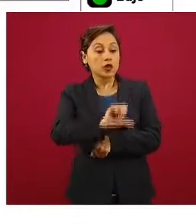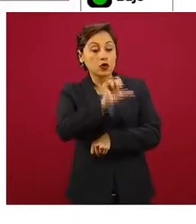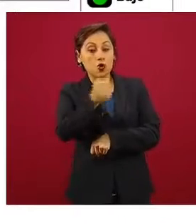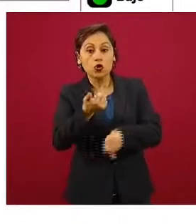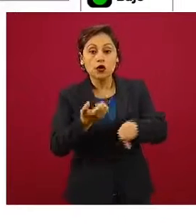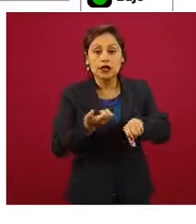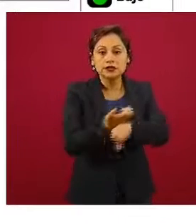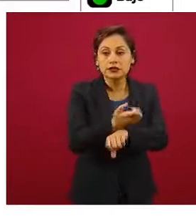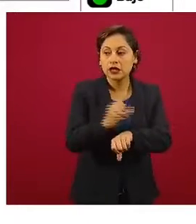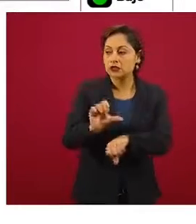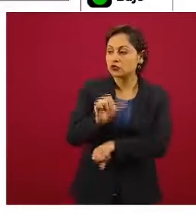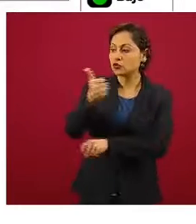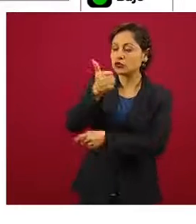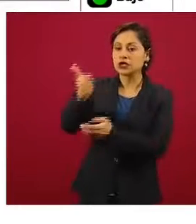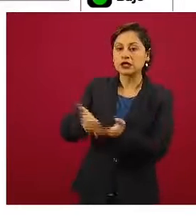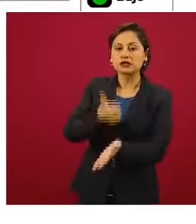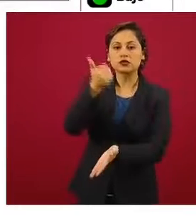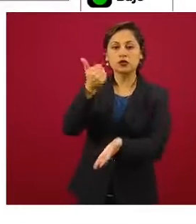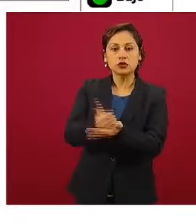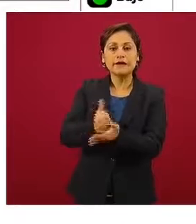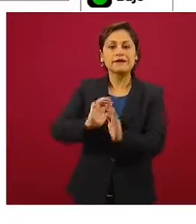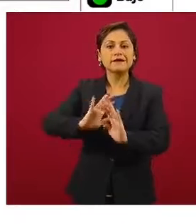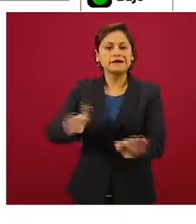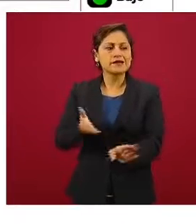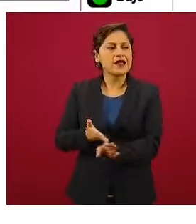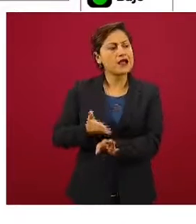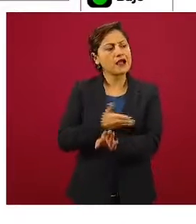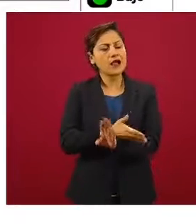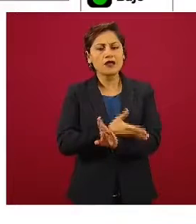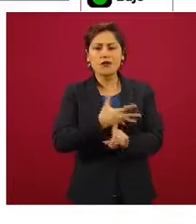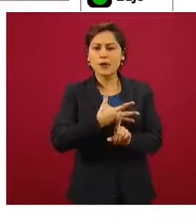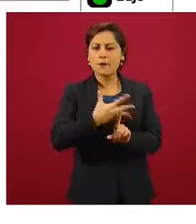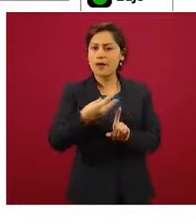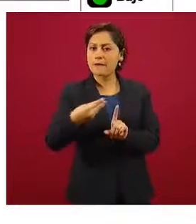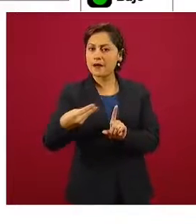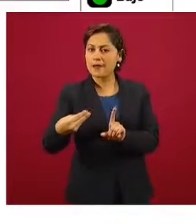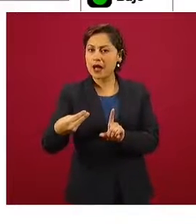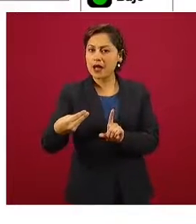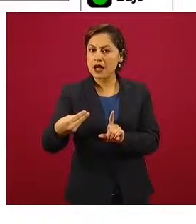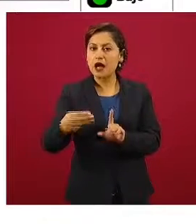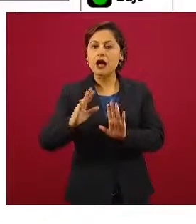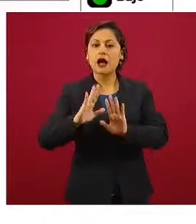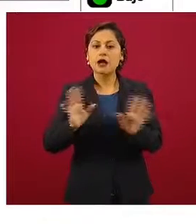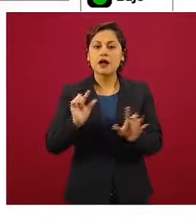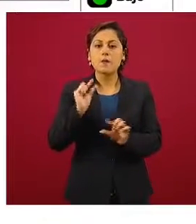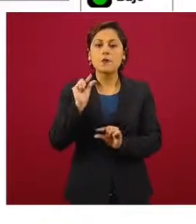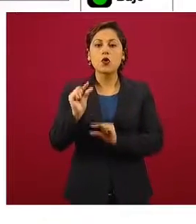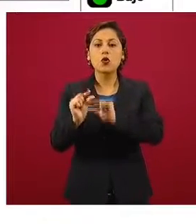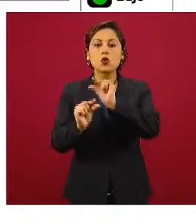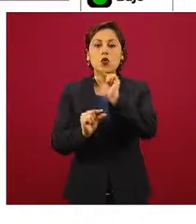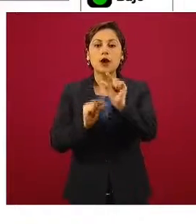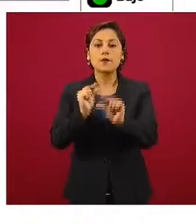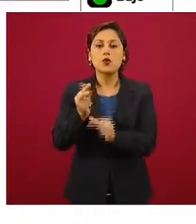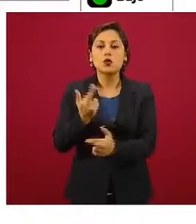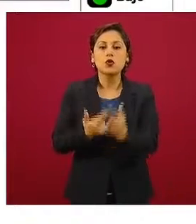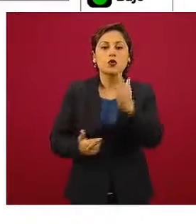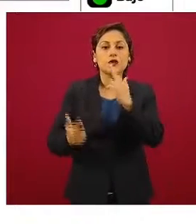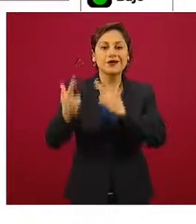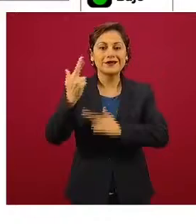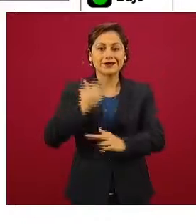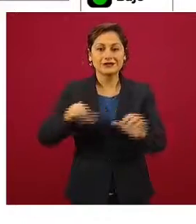estados que ya han agotado su primer ciclo epidémico puedan empezar a recuperar sus